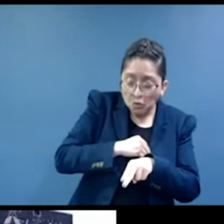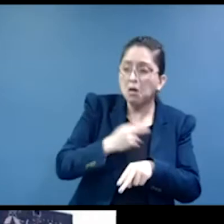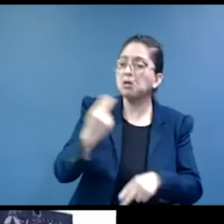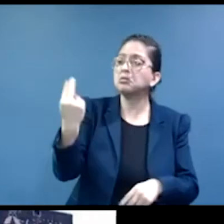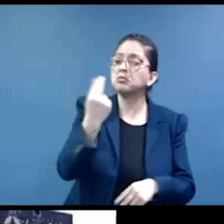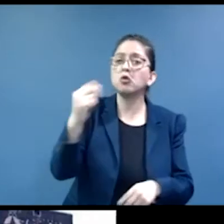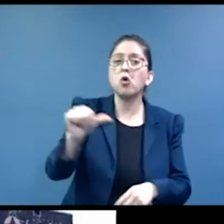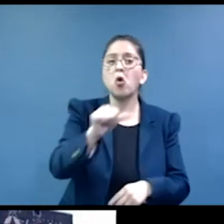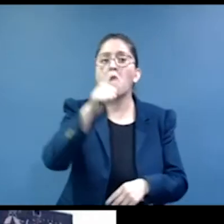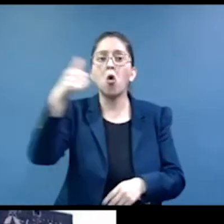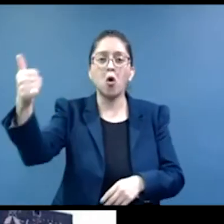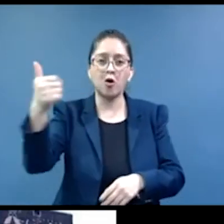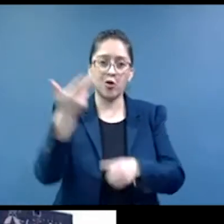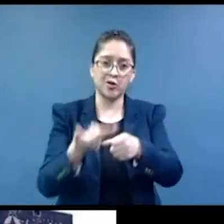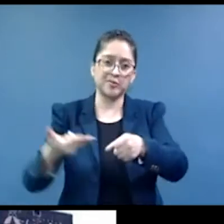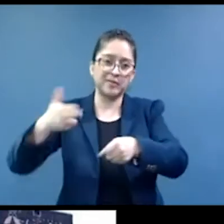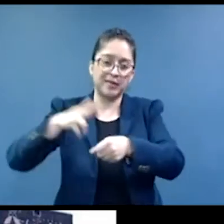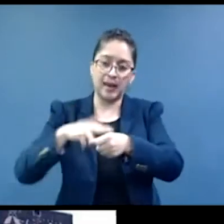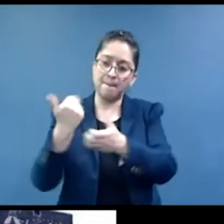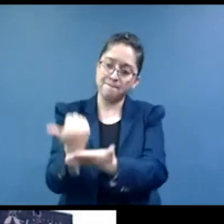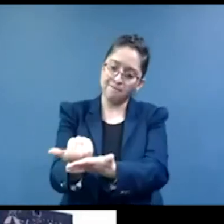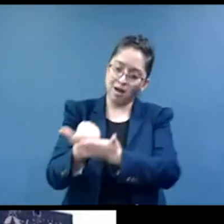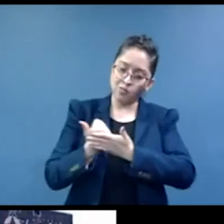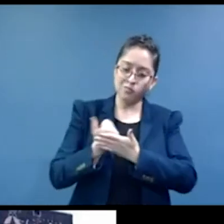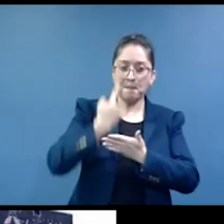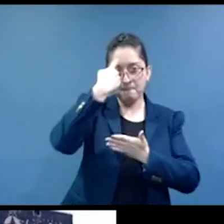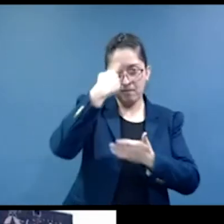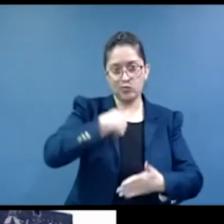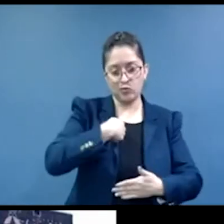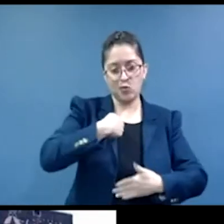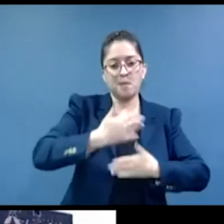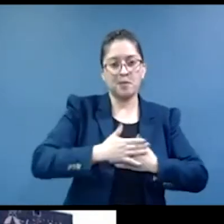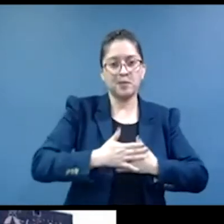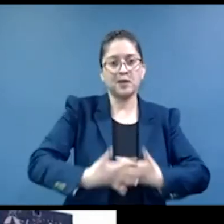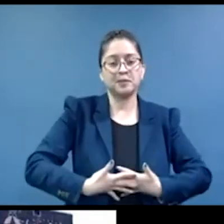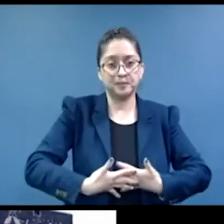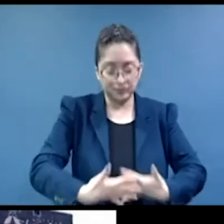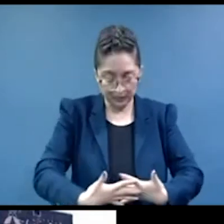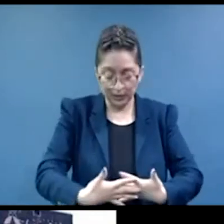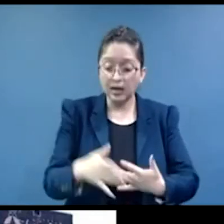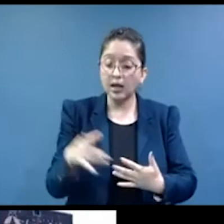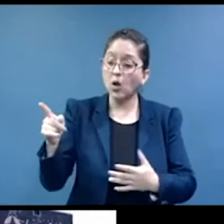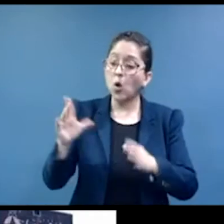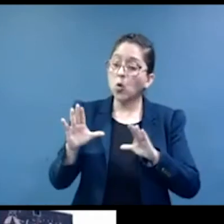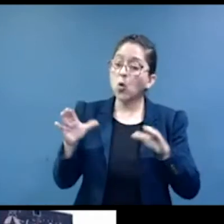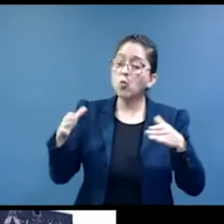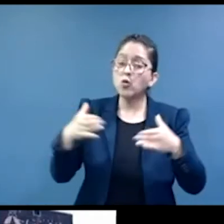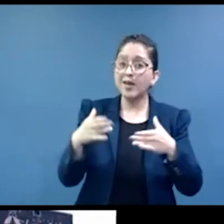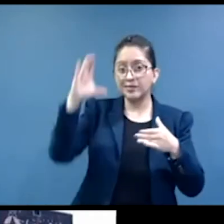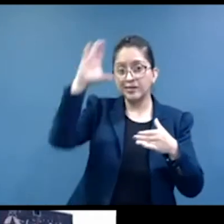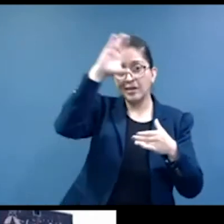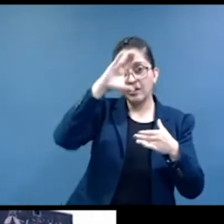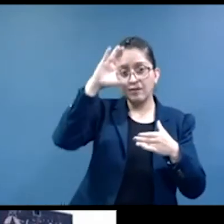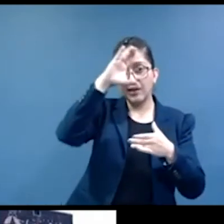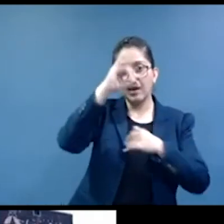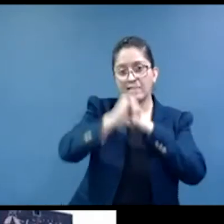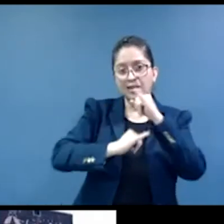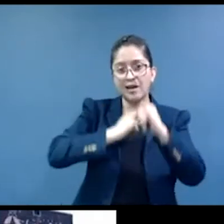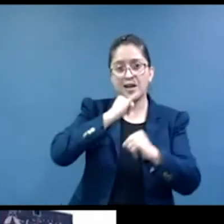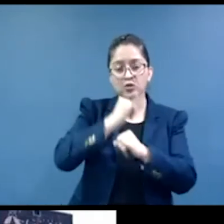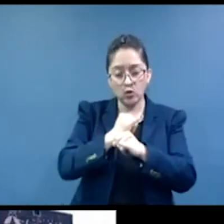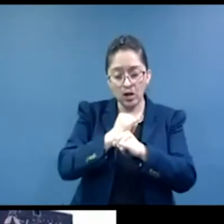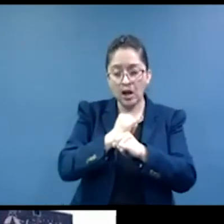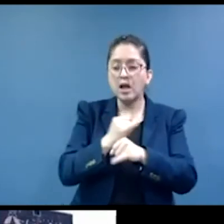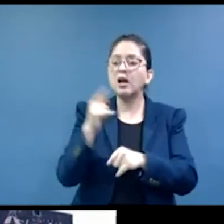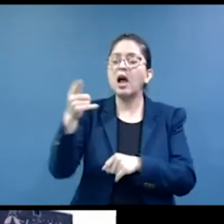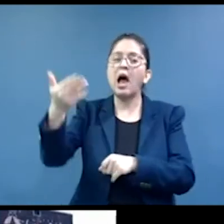reciente, y esto es algo que había sido esperado por la comunidad internacional, nunca había dado un posicionamiento a la OMS